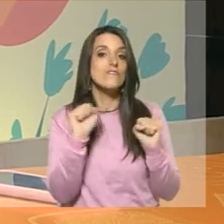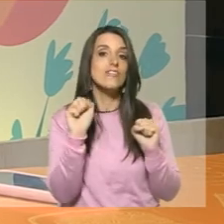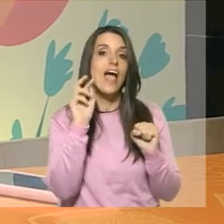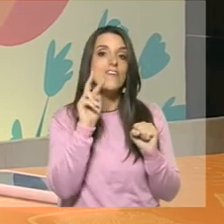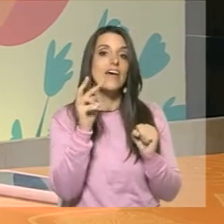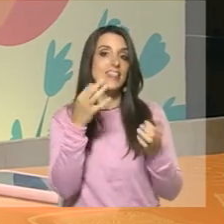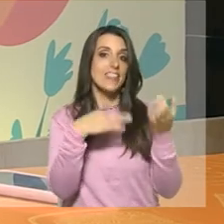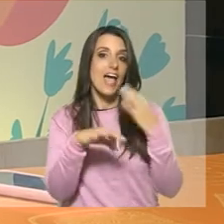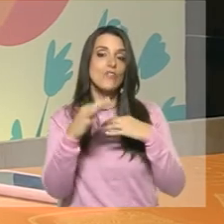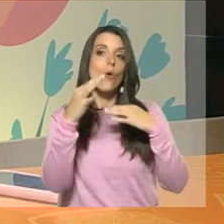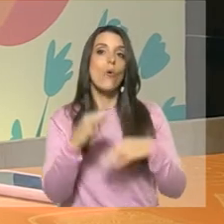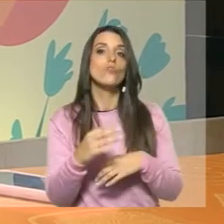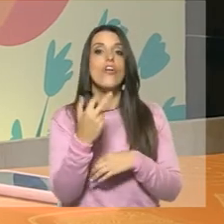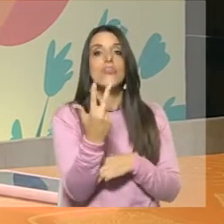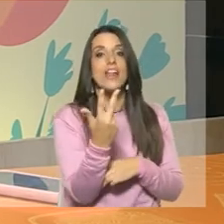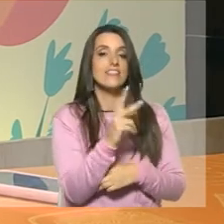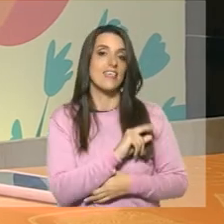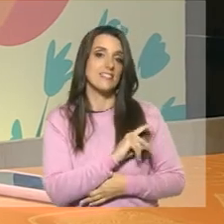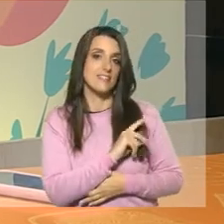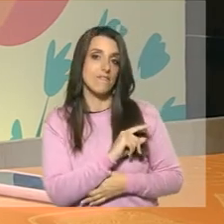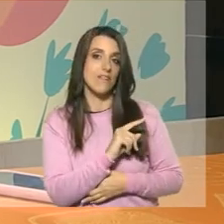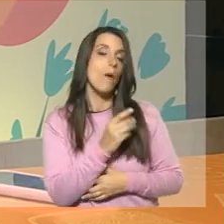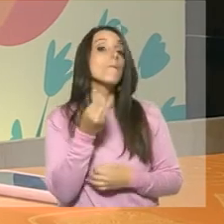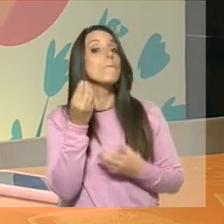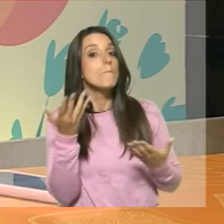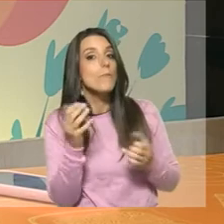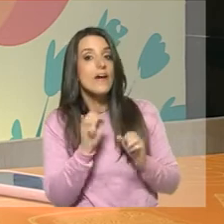obra de teatro a partir del 3 de diciembre, y por qué no